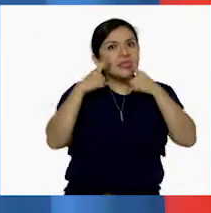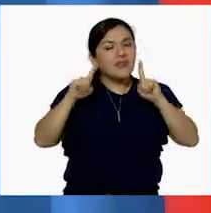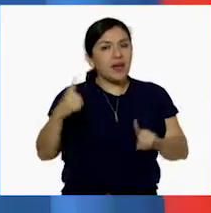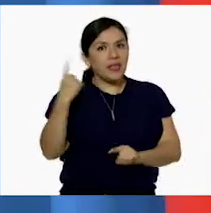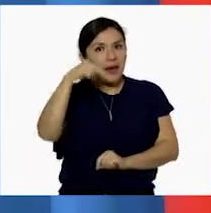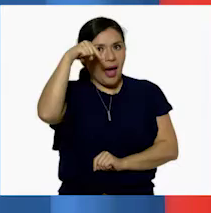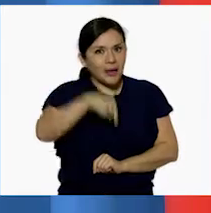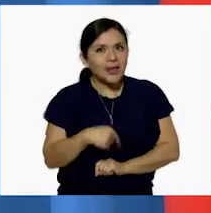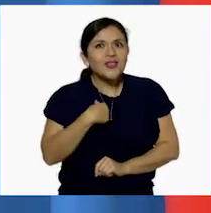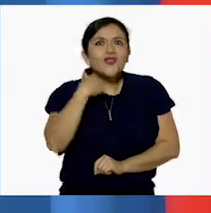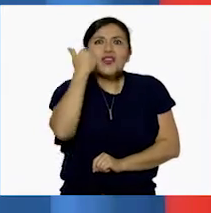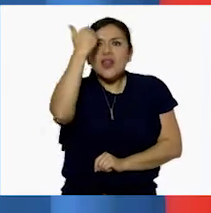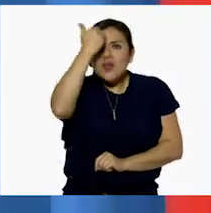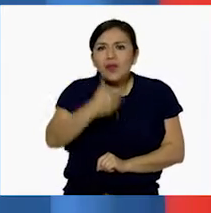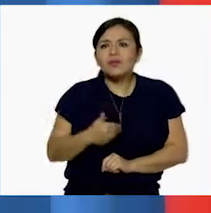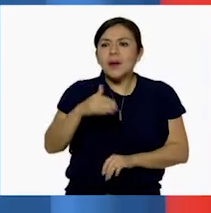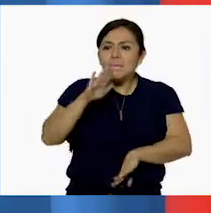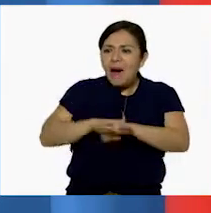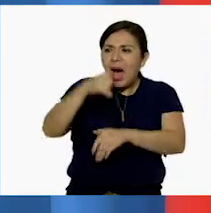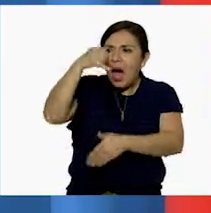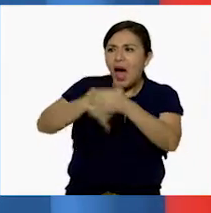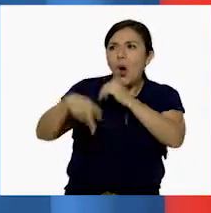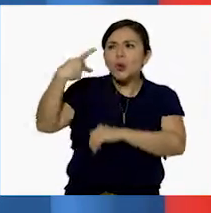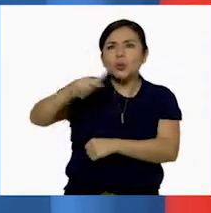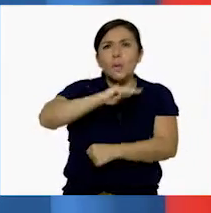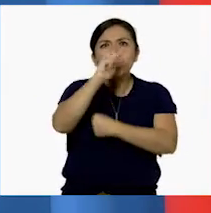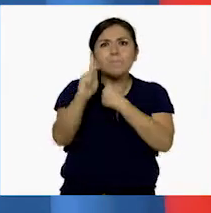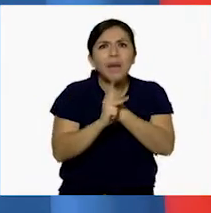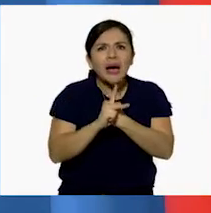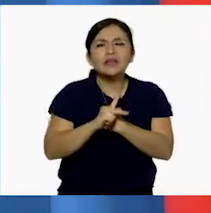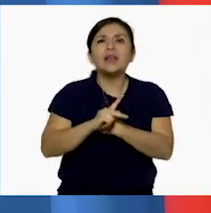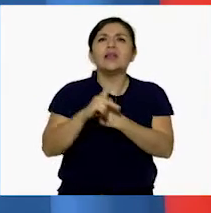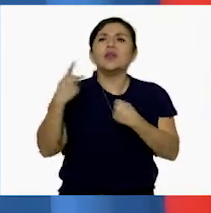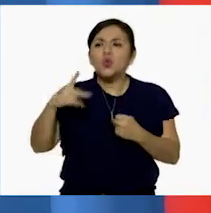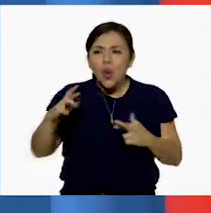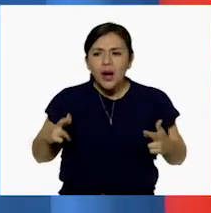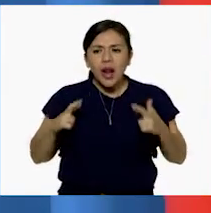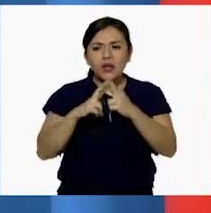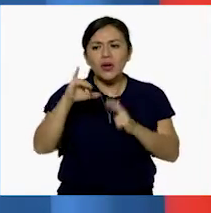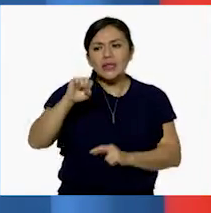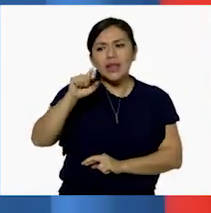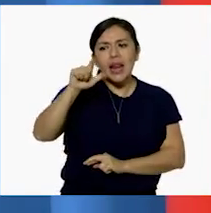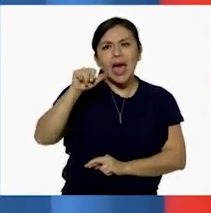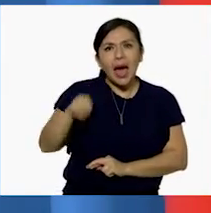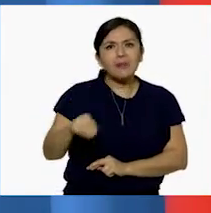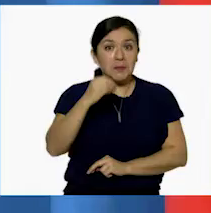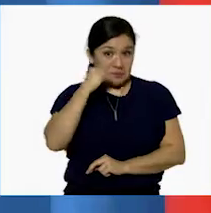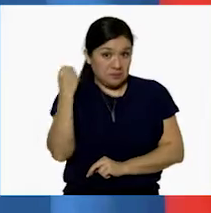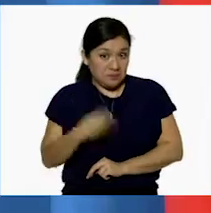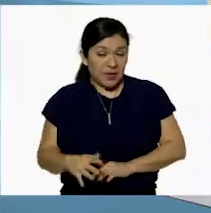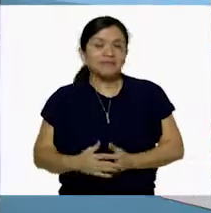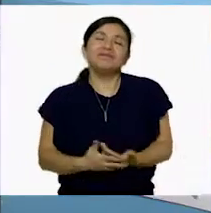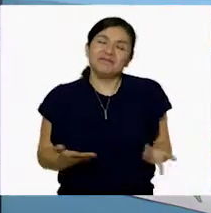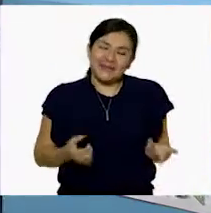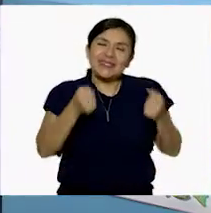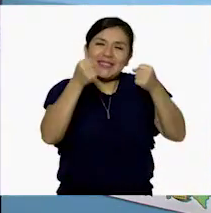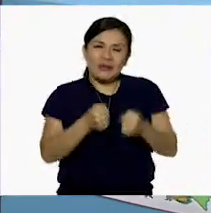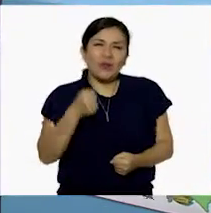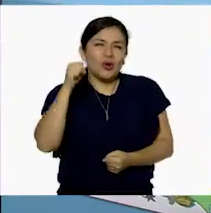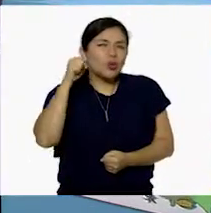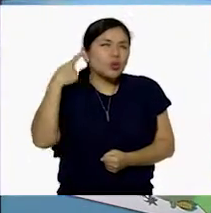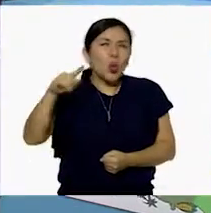antoja muchísimo conocer más sobre Marrakech y sobre el Islam, y seguro que es un mundo fascinante. Seguro que sí, María. La